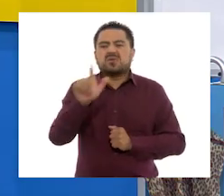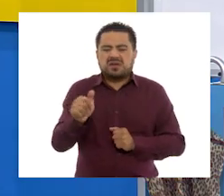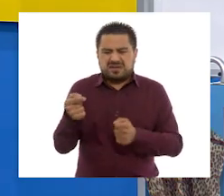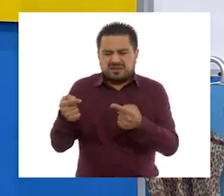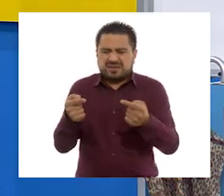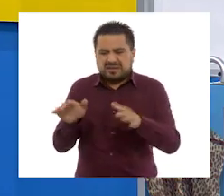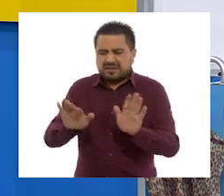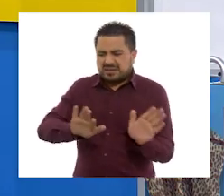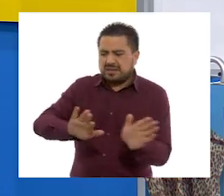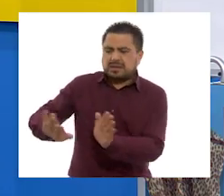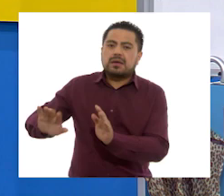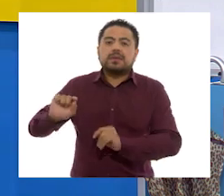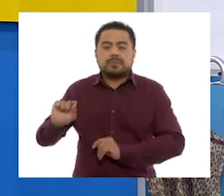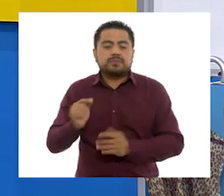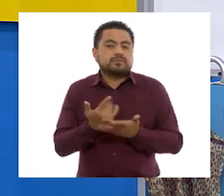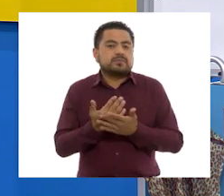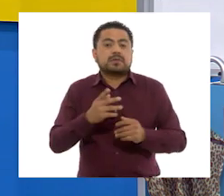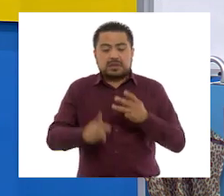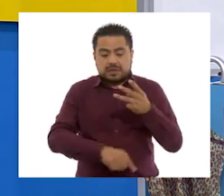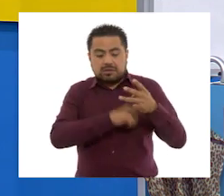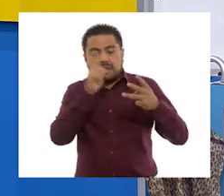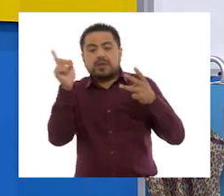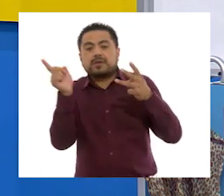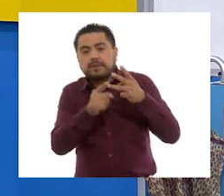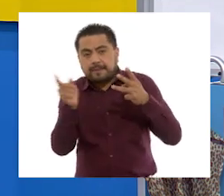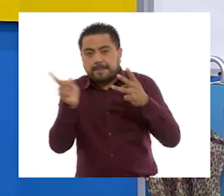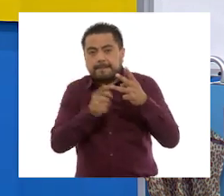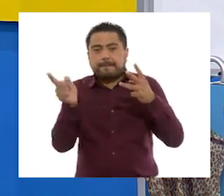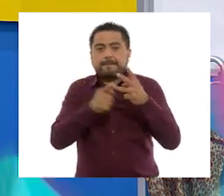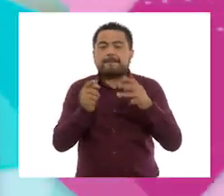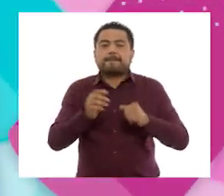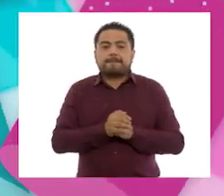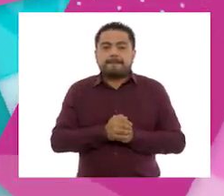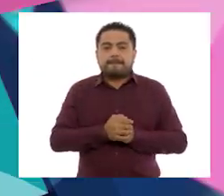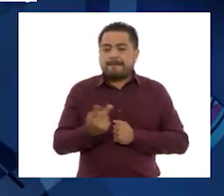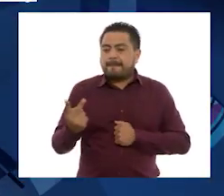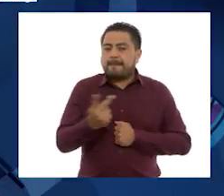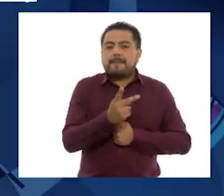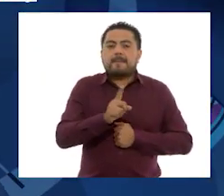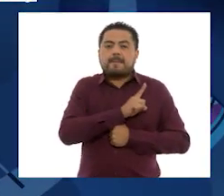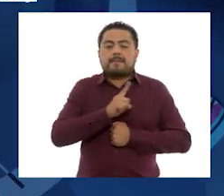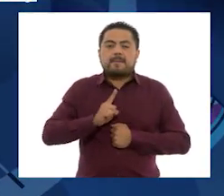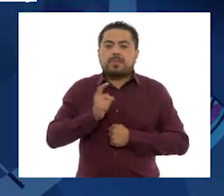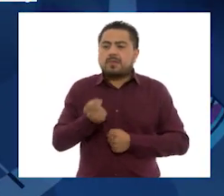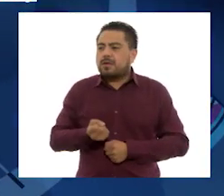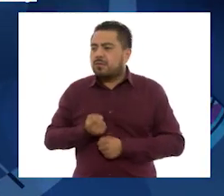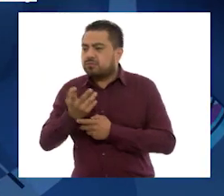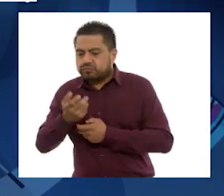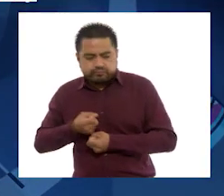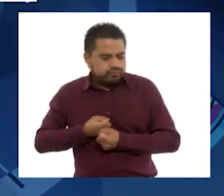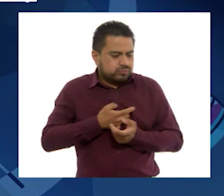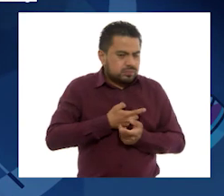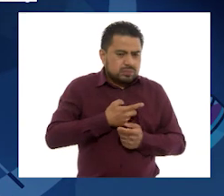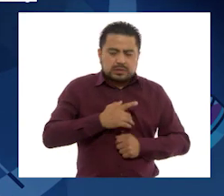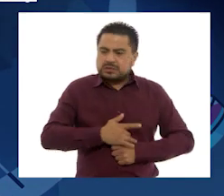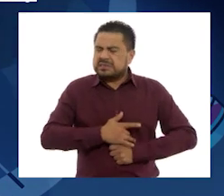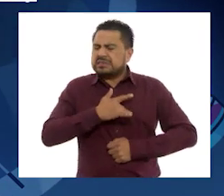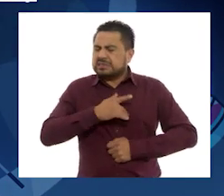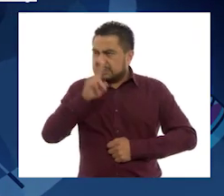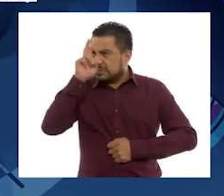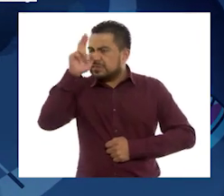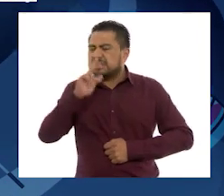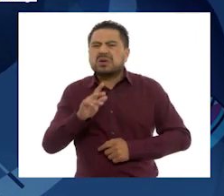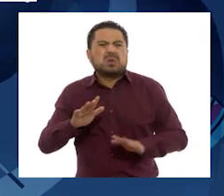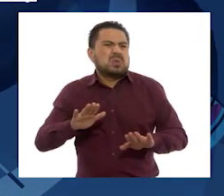discuten. Ahora podemos pasar al tercer paso. Que las partes hablen sobre sus sentimientos, deseos e intereses y que